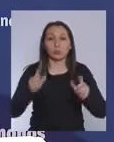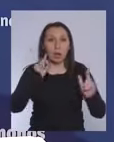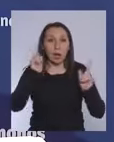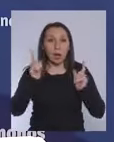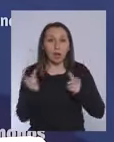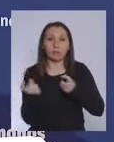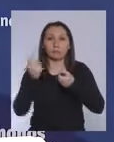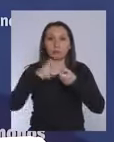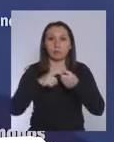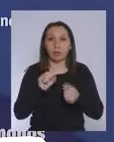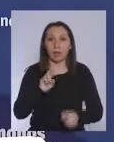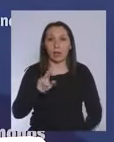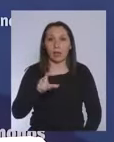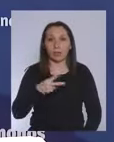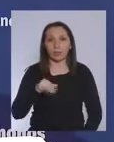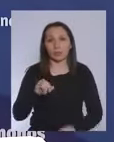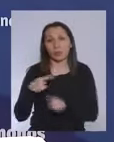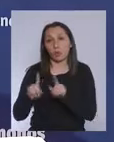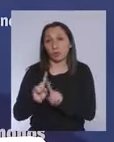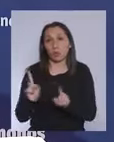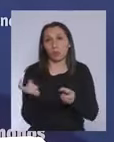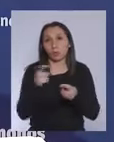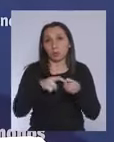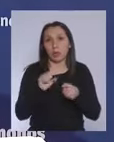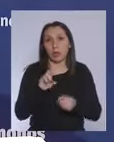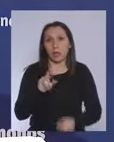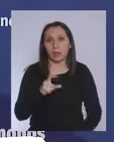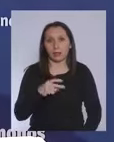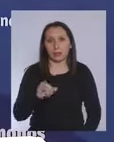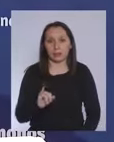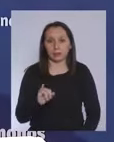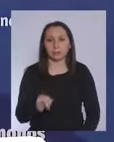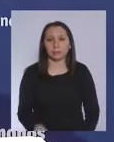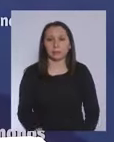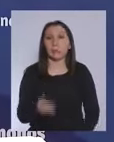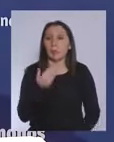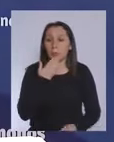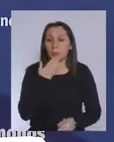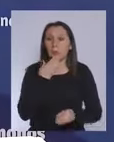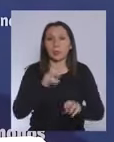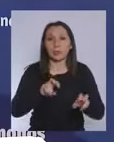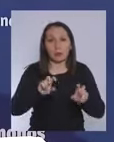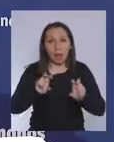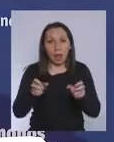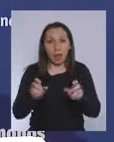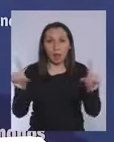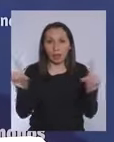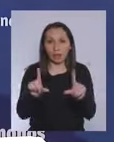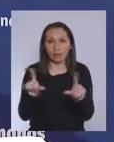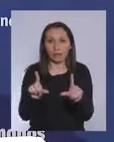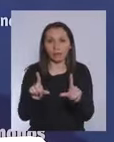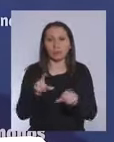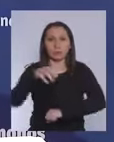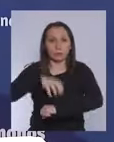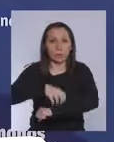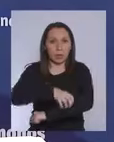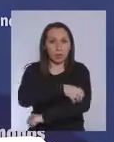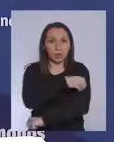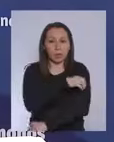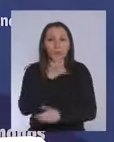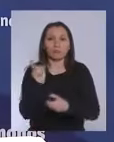pertenecientes aquí y aquellas que no pertenecen a aquí así como también a los canales de televisión regionales